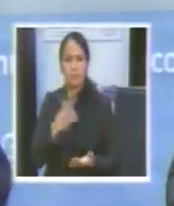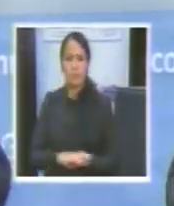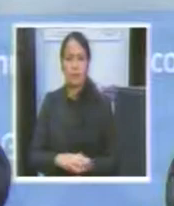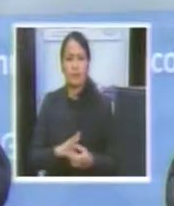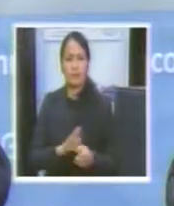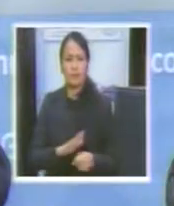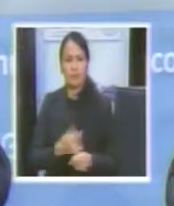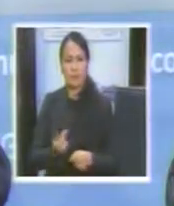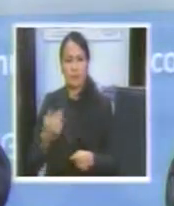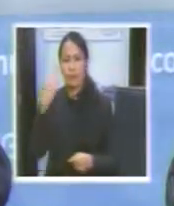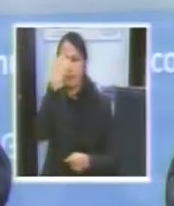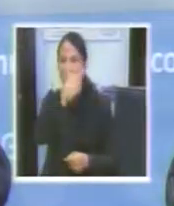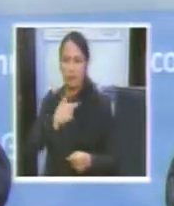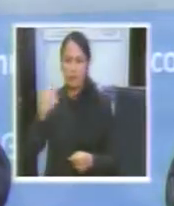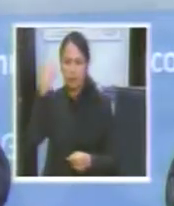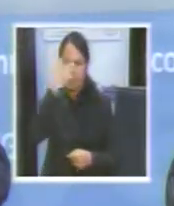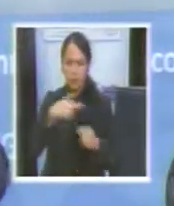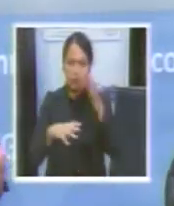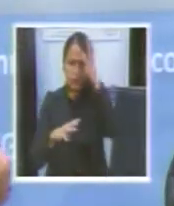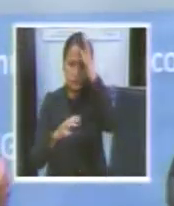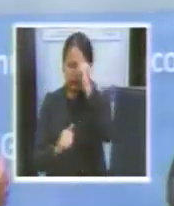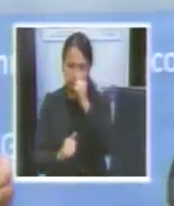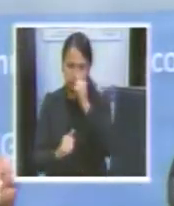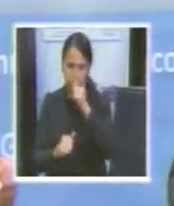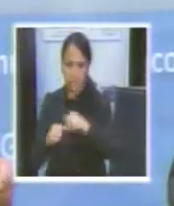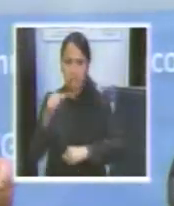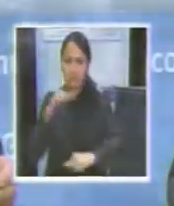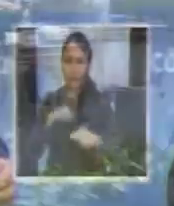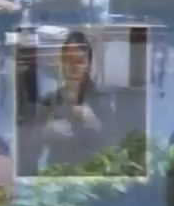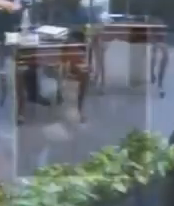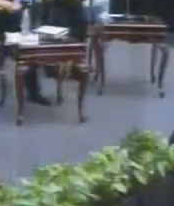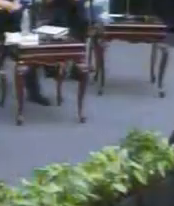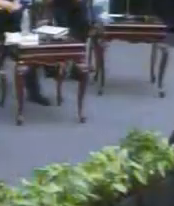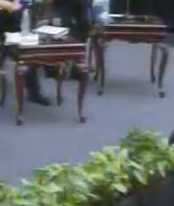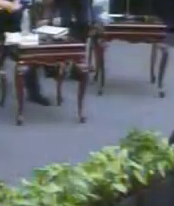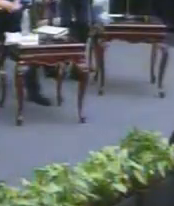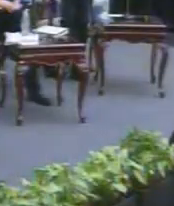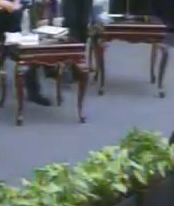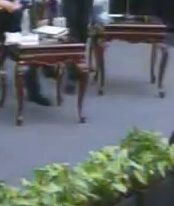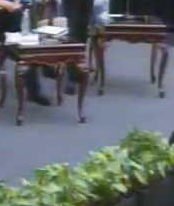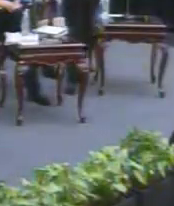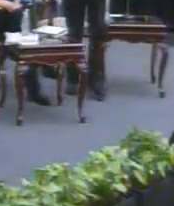en el marco de la revisión del mencionado acuerdo. Tiene el uso de la palabra, doctor.